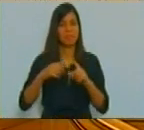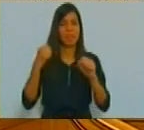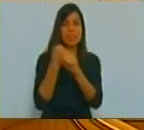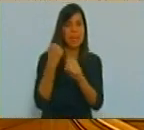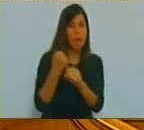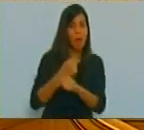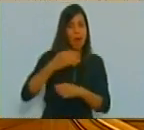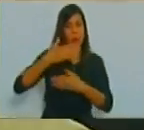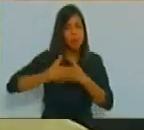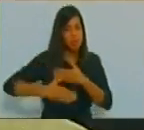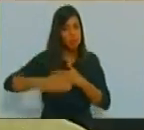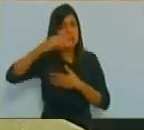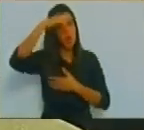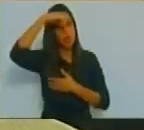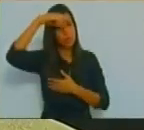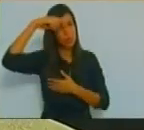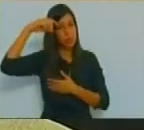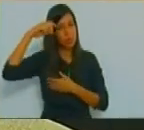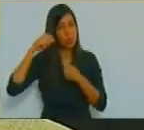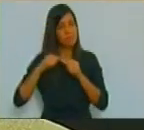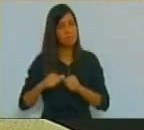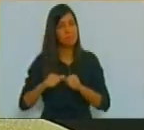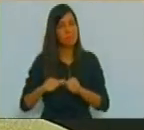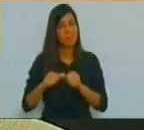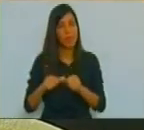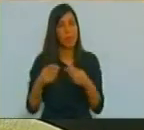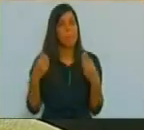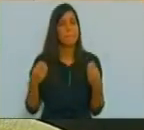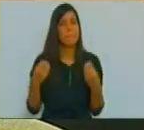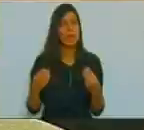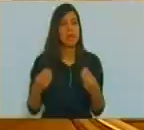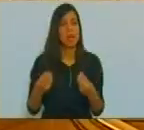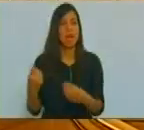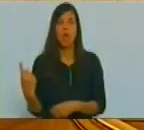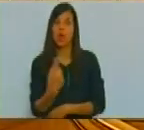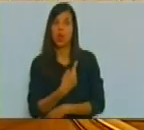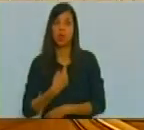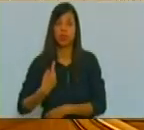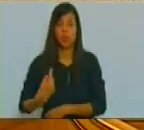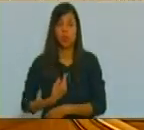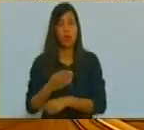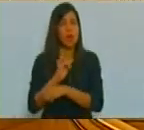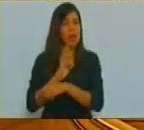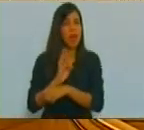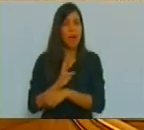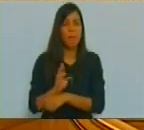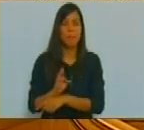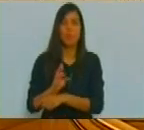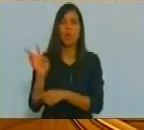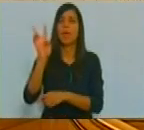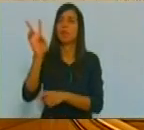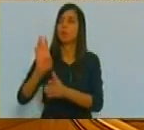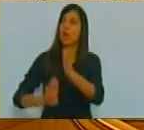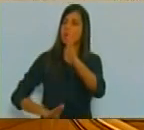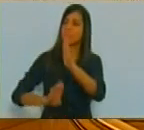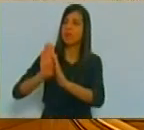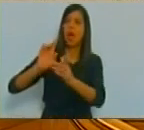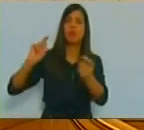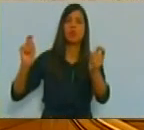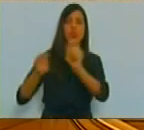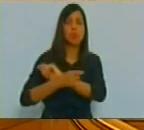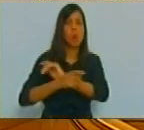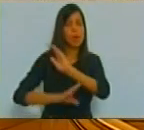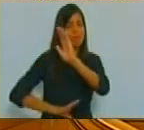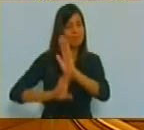constante para que más temprano que tarde nosotros lograr la verdadera refundación de la república tener 1